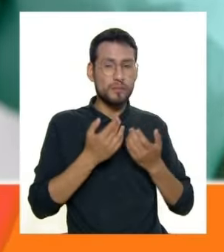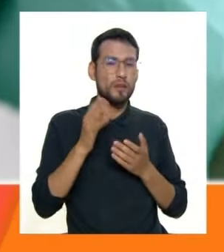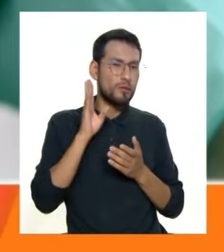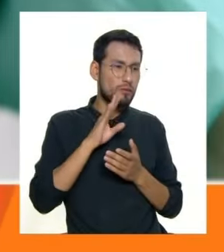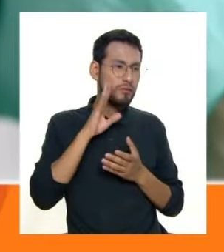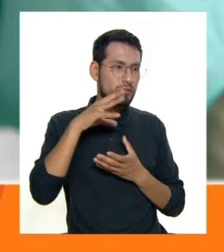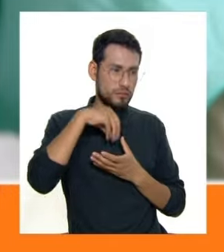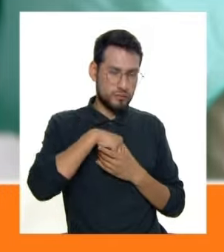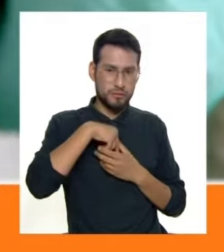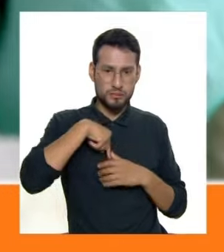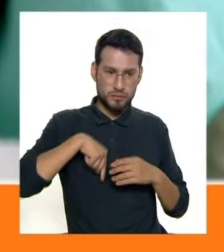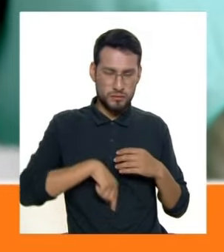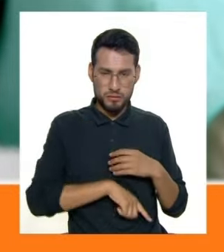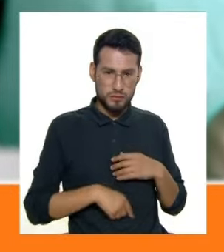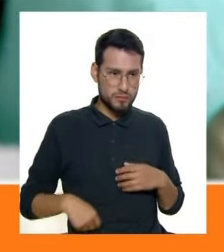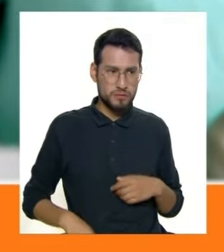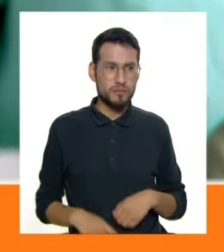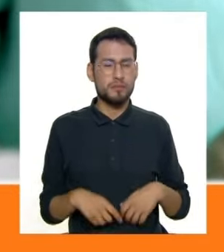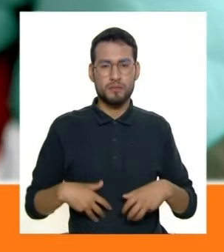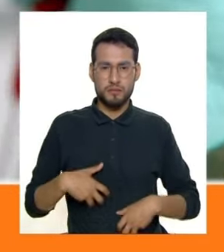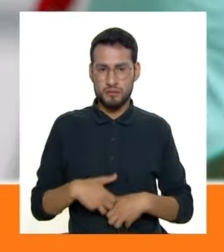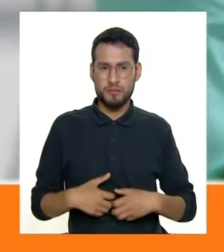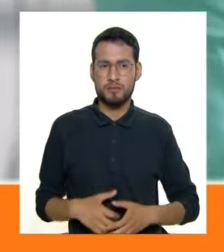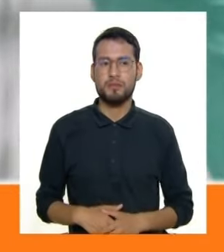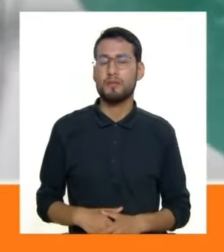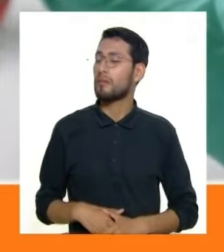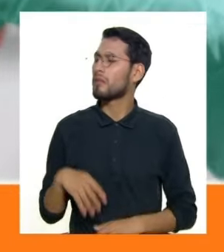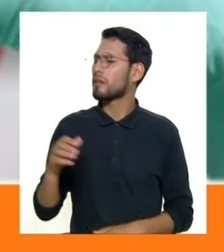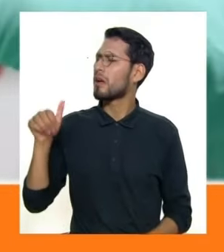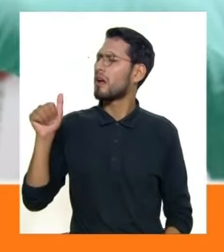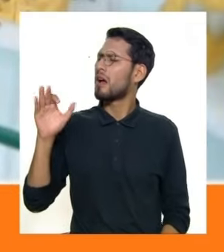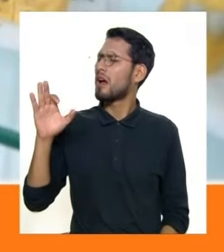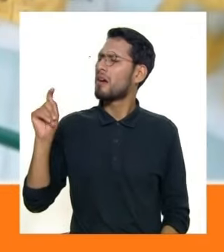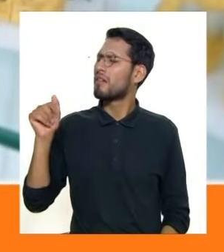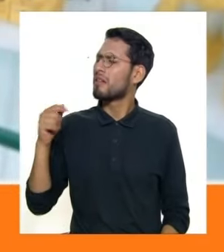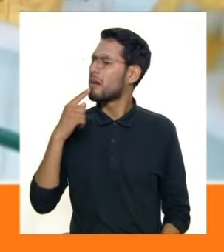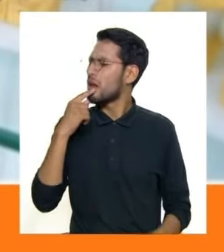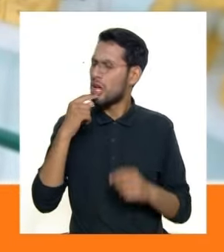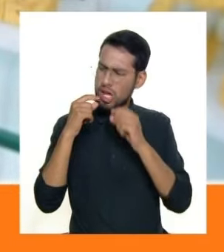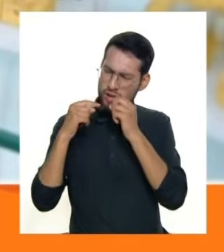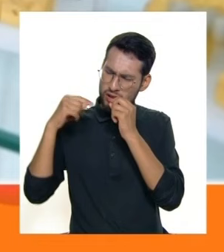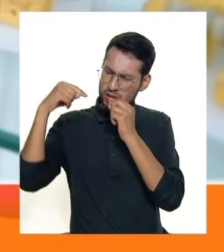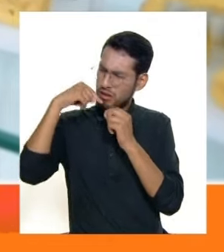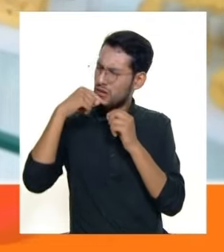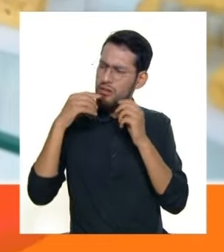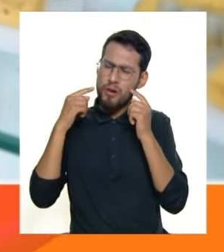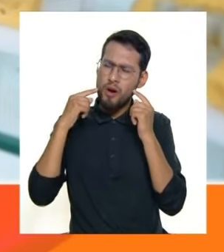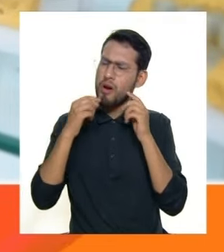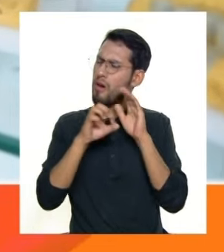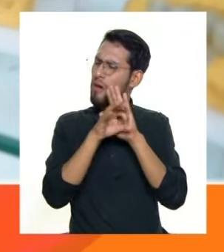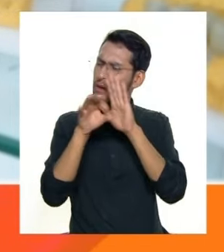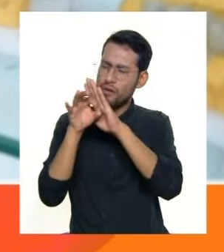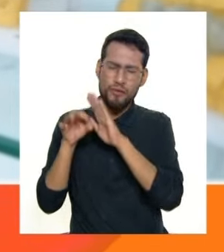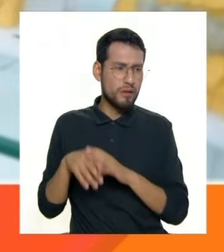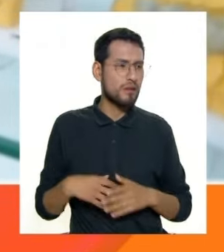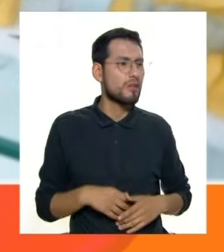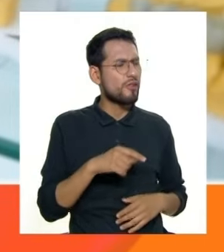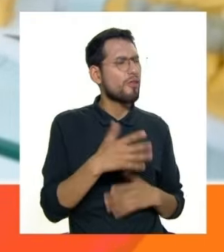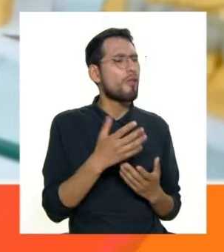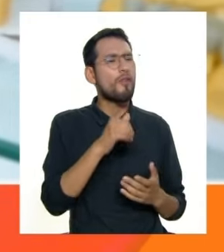contaminados a través de todo el proceso digestivo. ¿Y las aftas, esas llaguitas que salen a veces por dentro de los cachetes? Eso generalmente